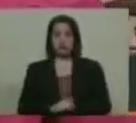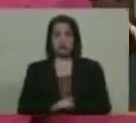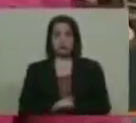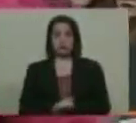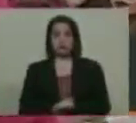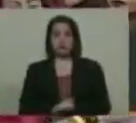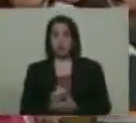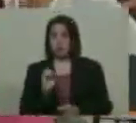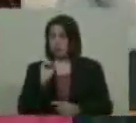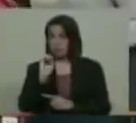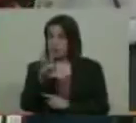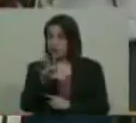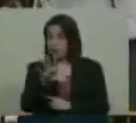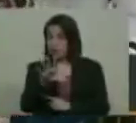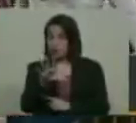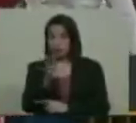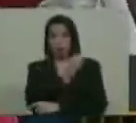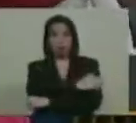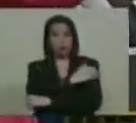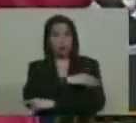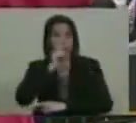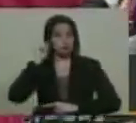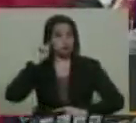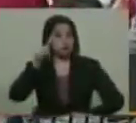Le voy a enviar un mensaje a la oposición.